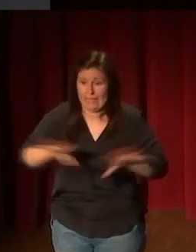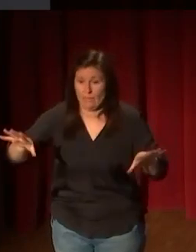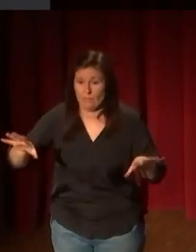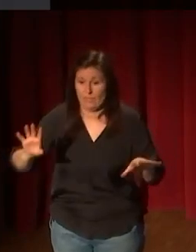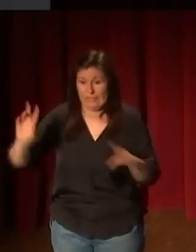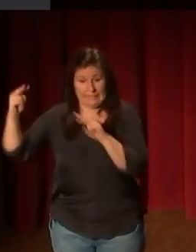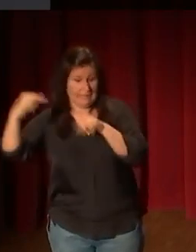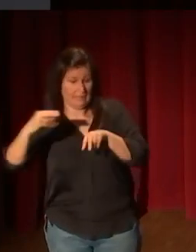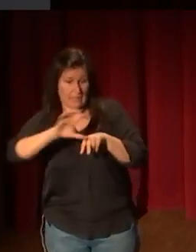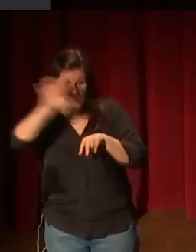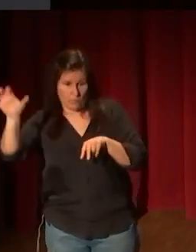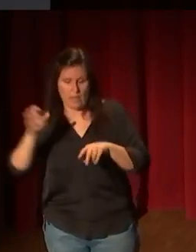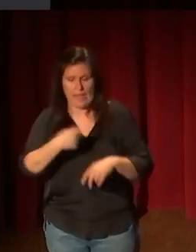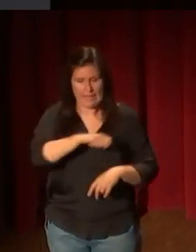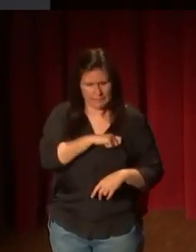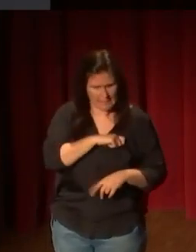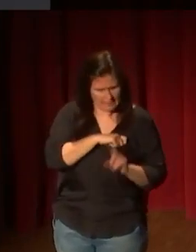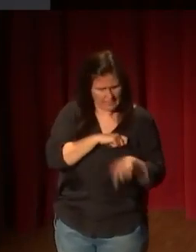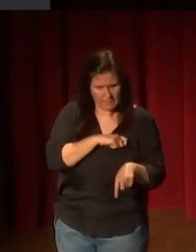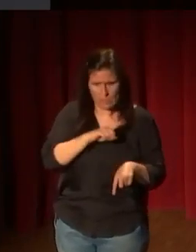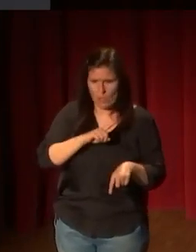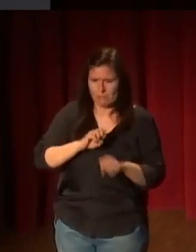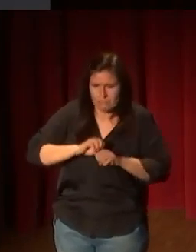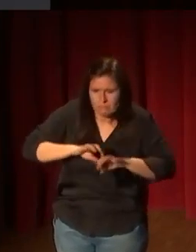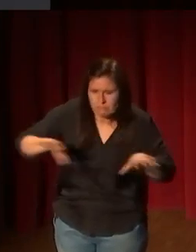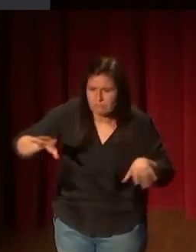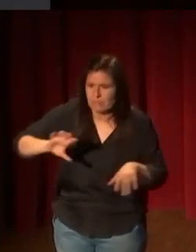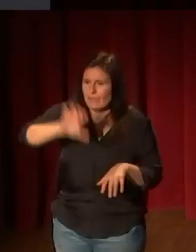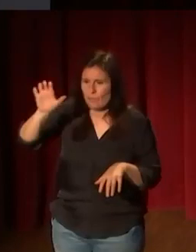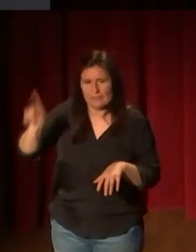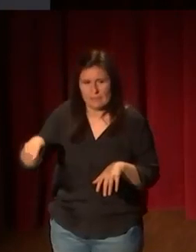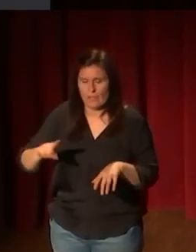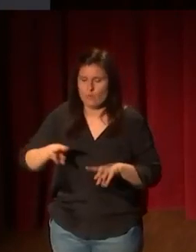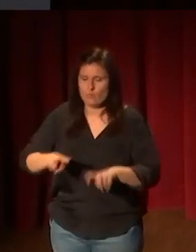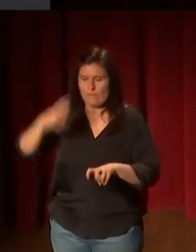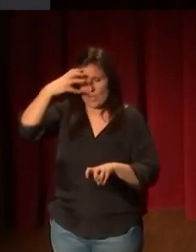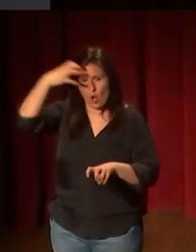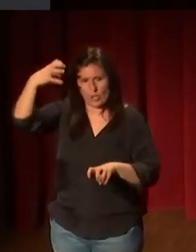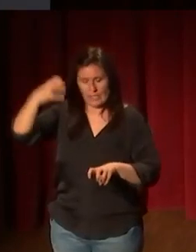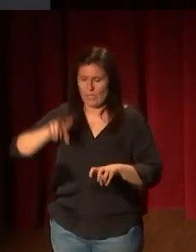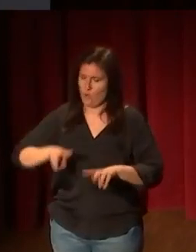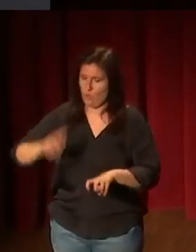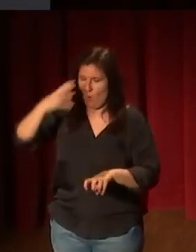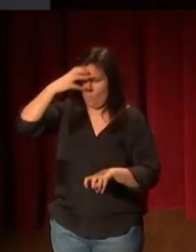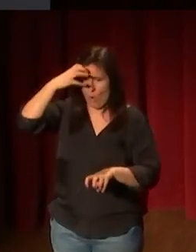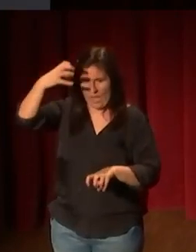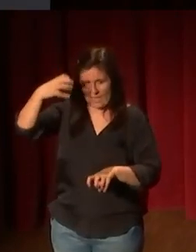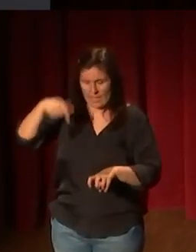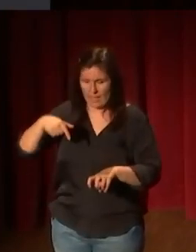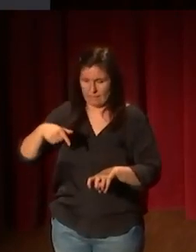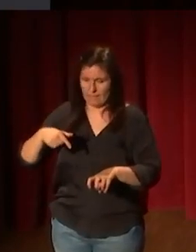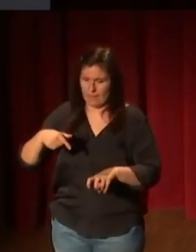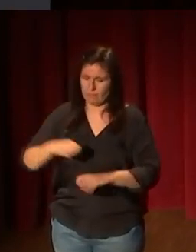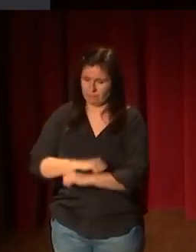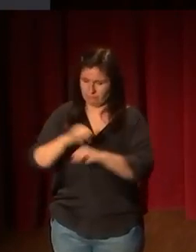europa también en españa- pero sobre todo en europa de la nueva corte del nuevo monarca de la casa de la recién